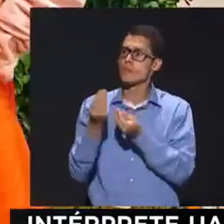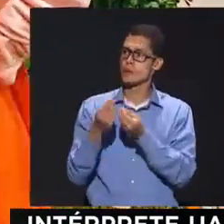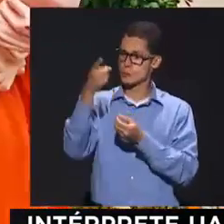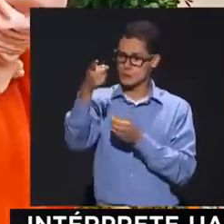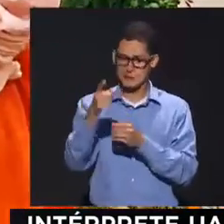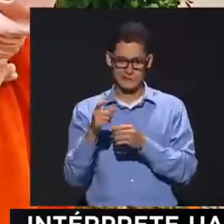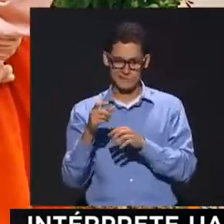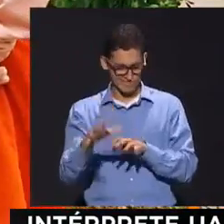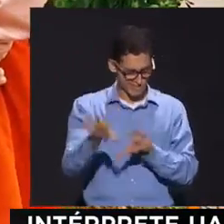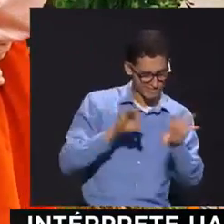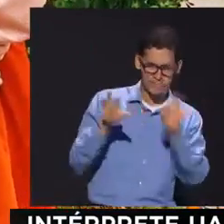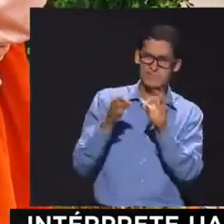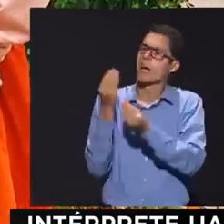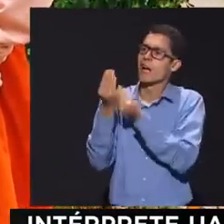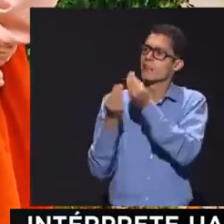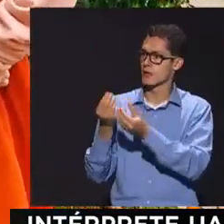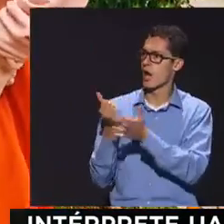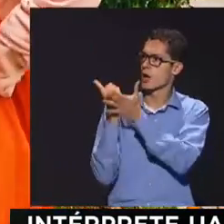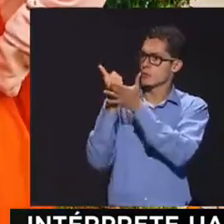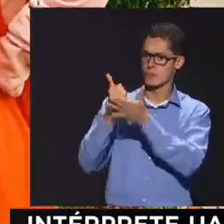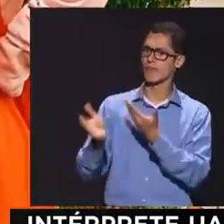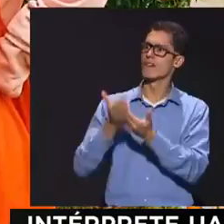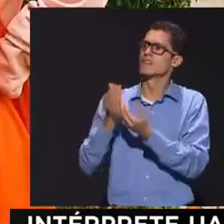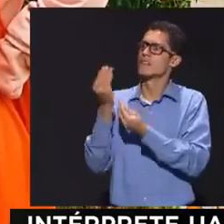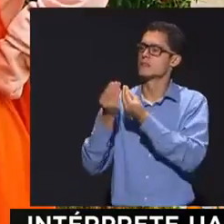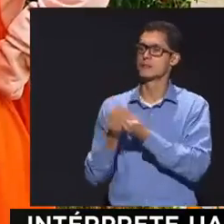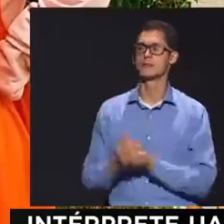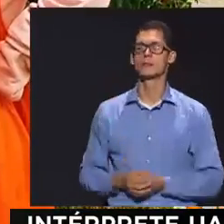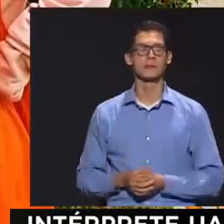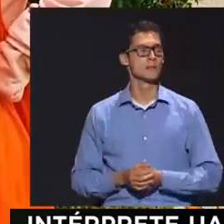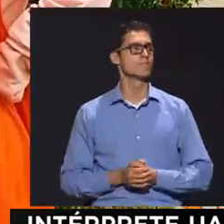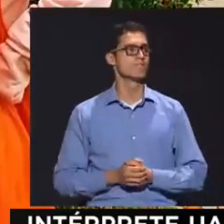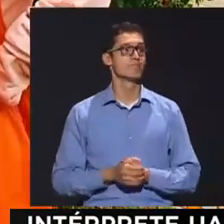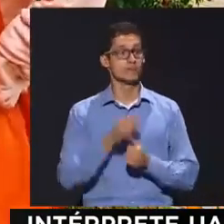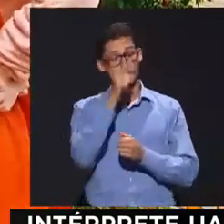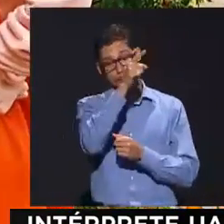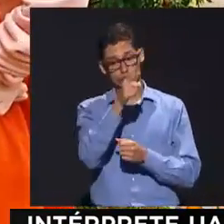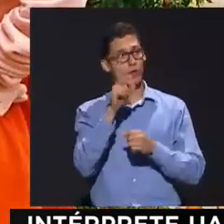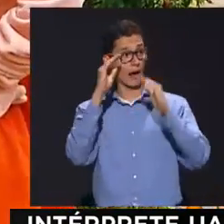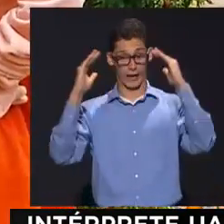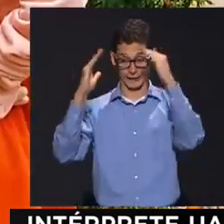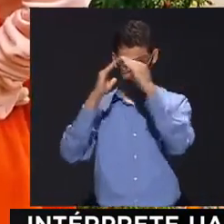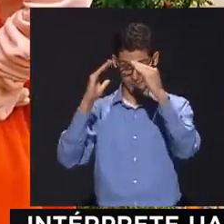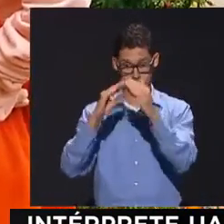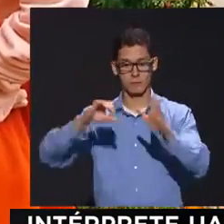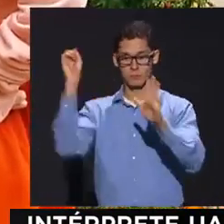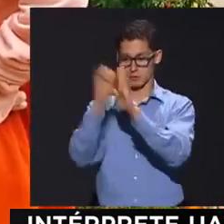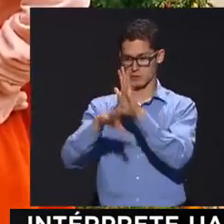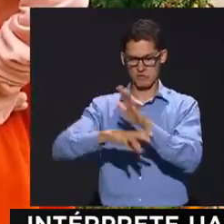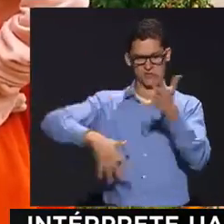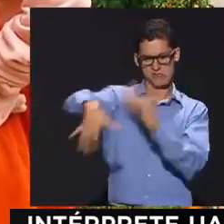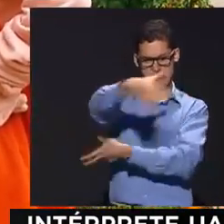labor claro muy sencillo desde su casa se puede reciclar y salva el medio ambiente como